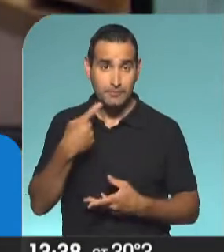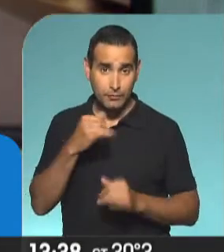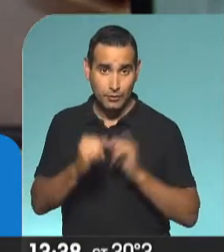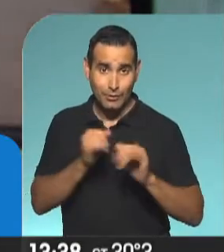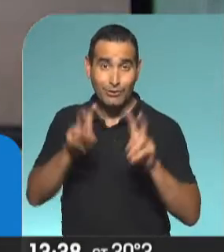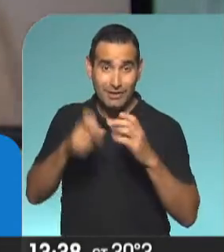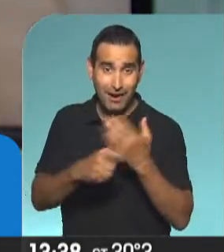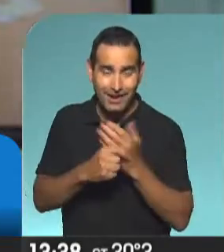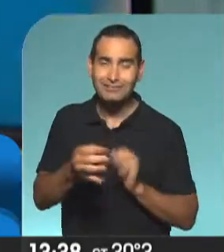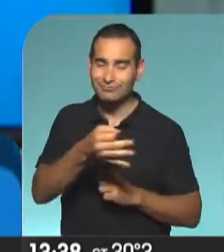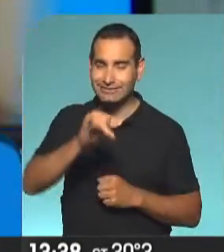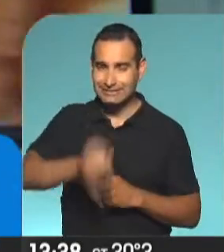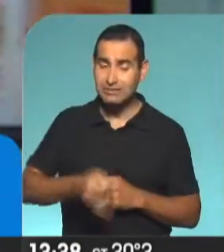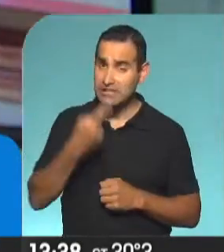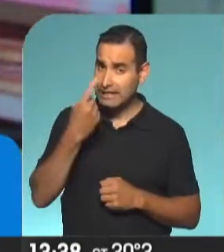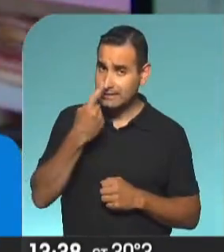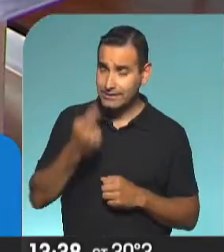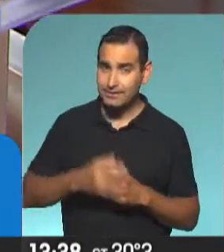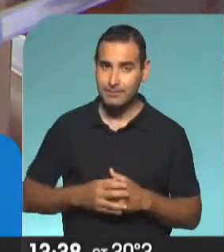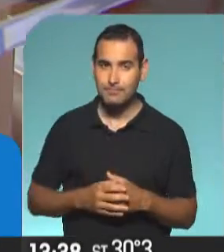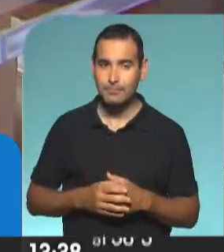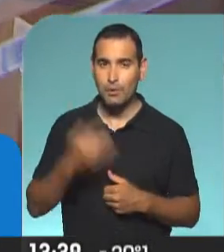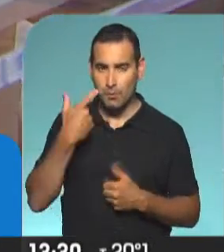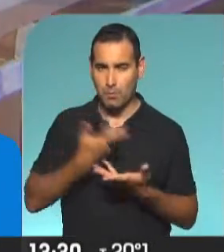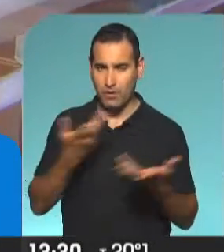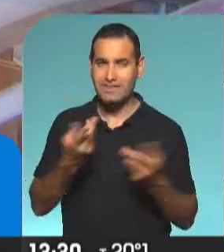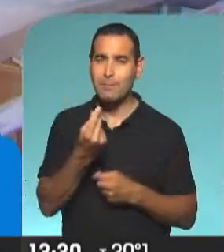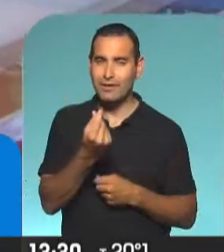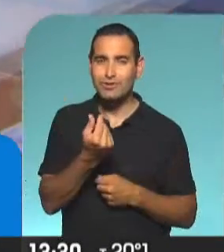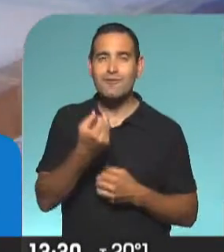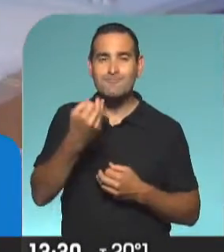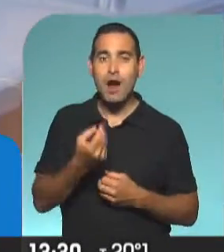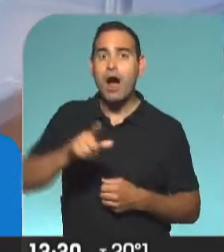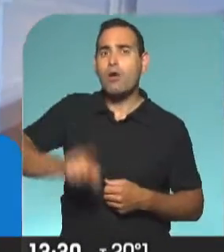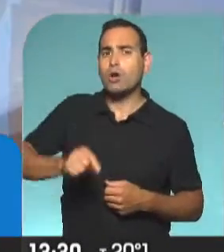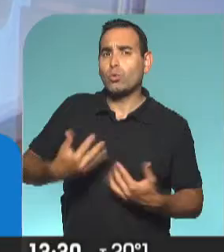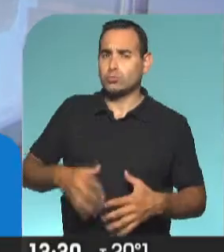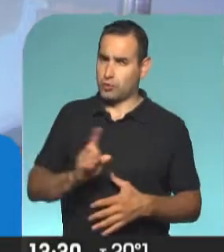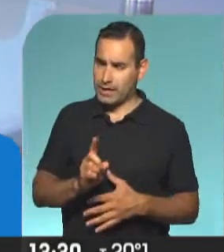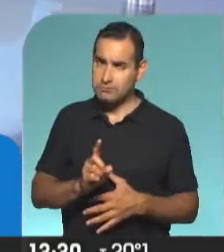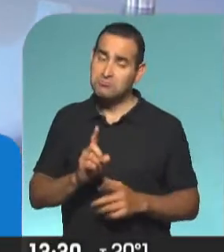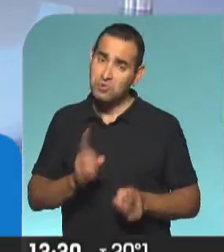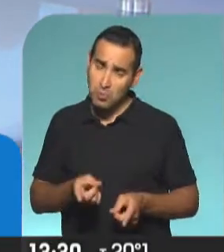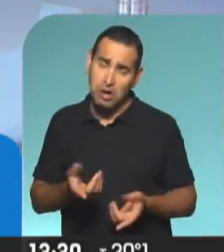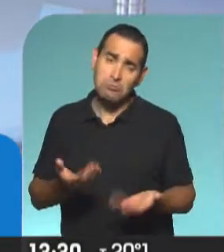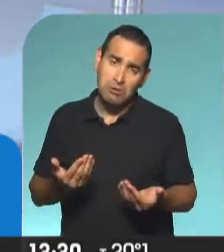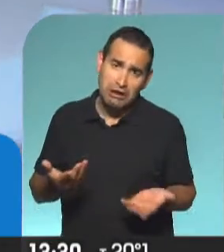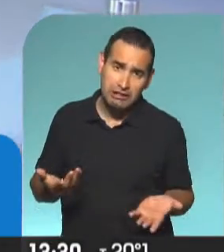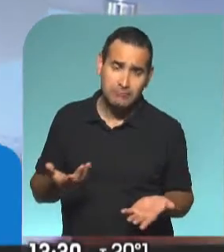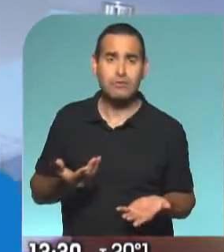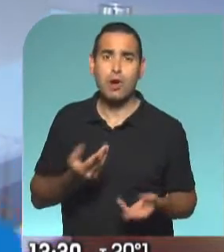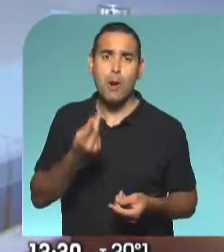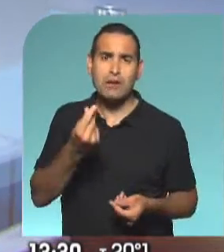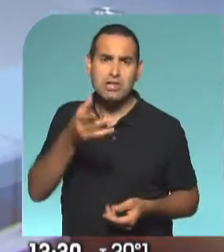el tema de las carnes claro eso interesante vamos a mostrar precios no sé muy baratos pero lo que existe permíteme es que no haya